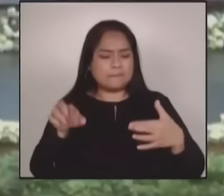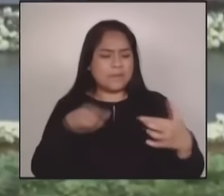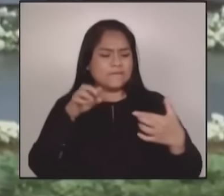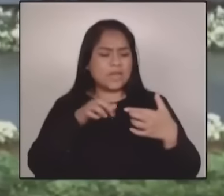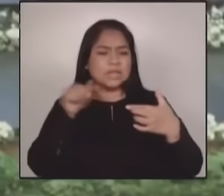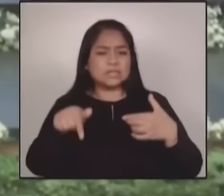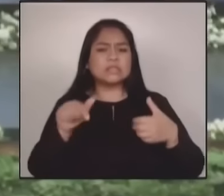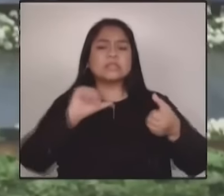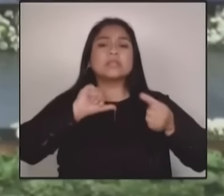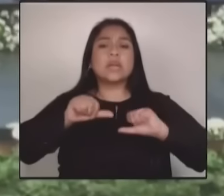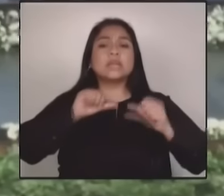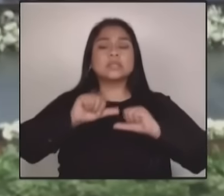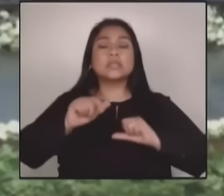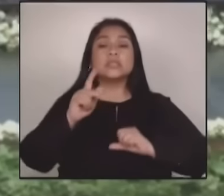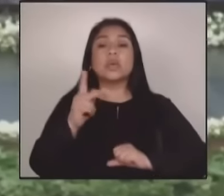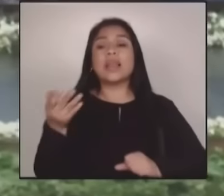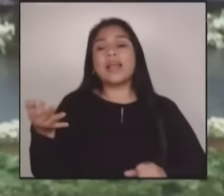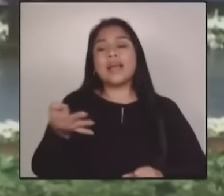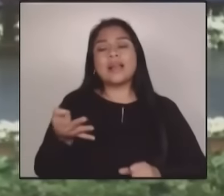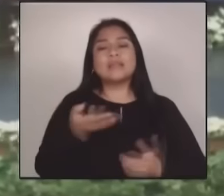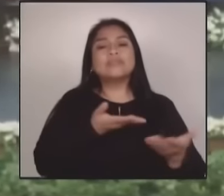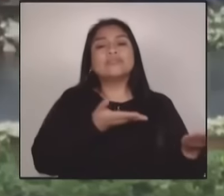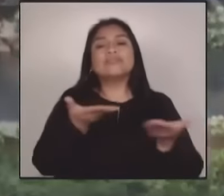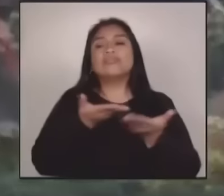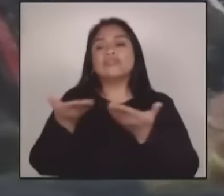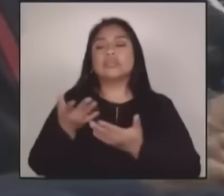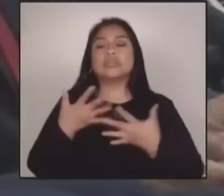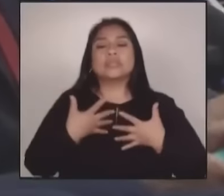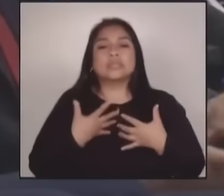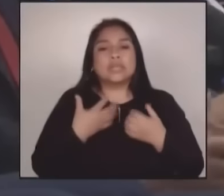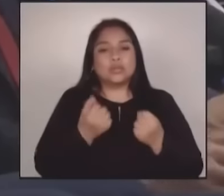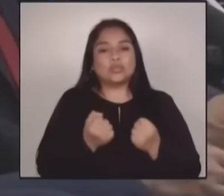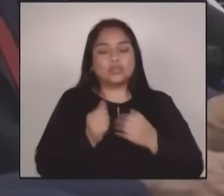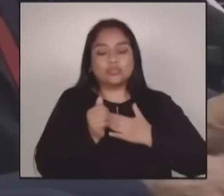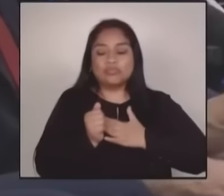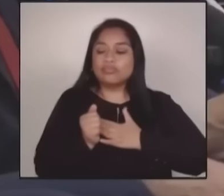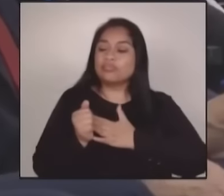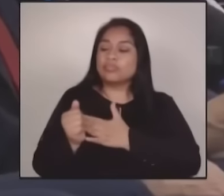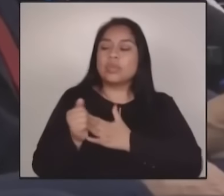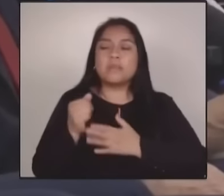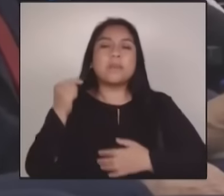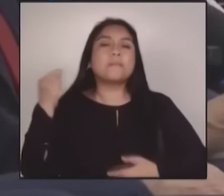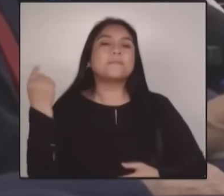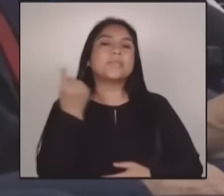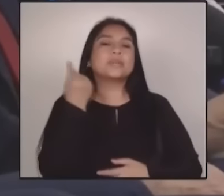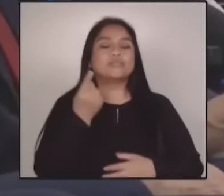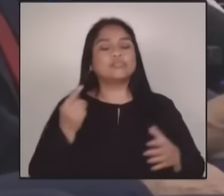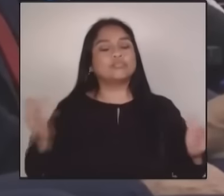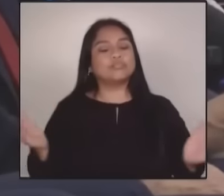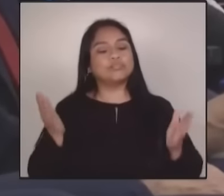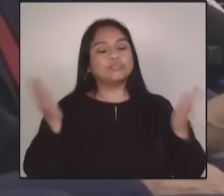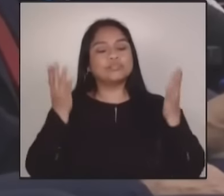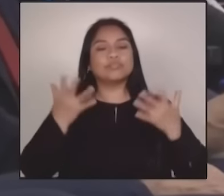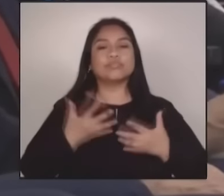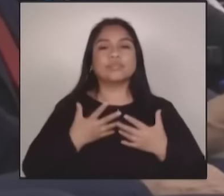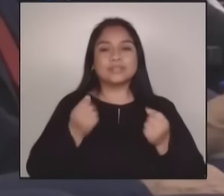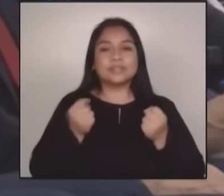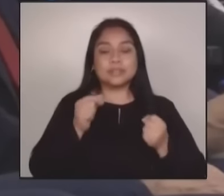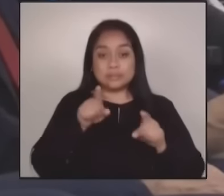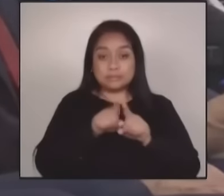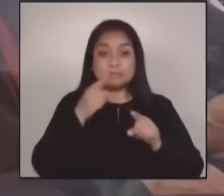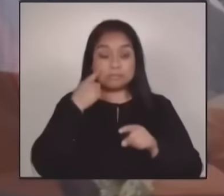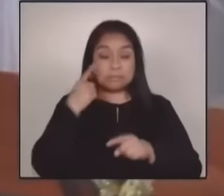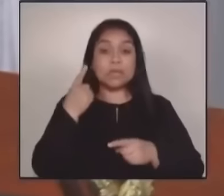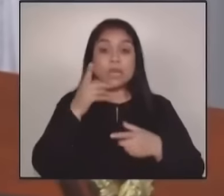acceso y la calidad de los servicios de salud, guiados por principios que promueven la salud, la